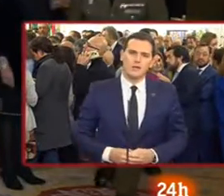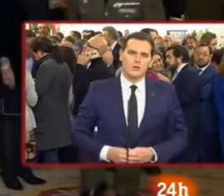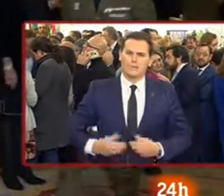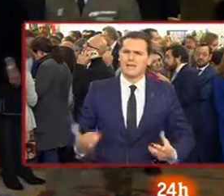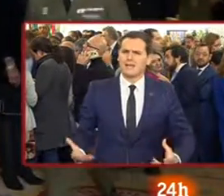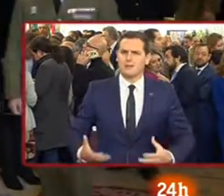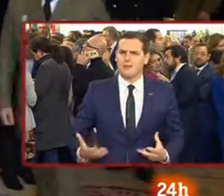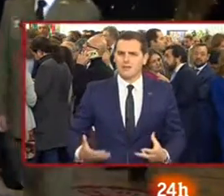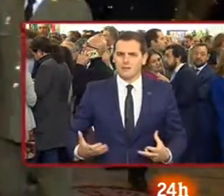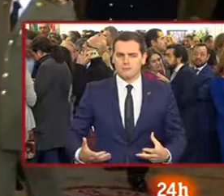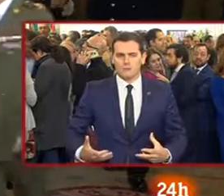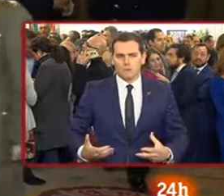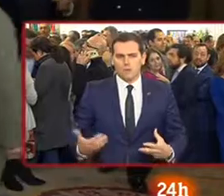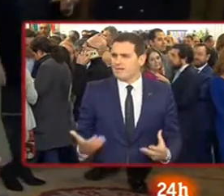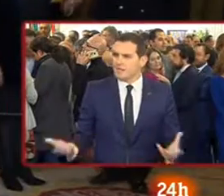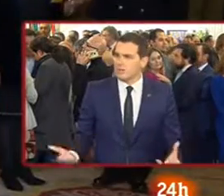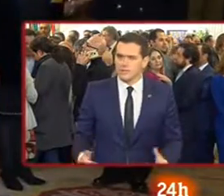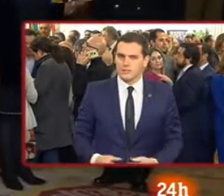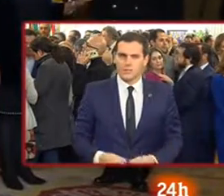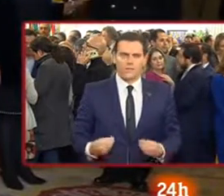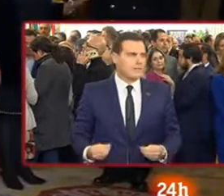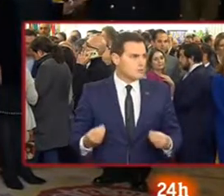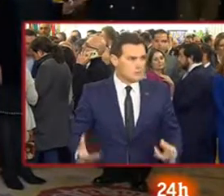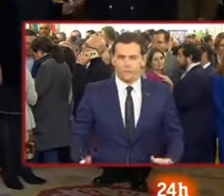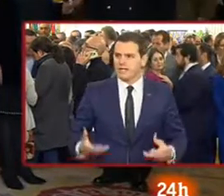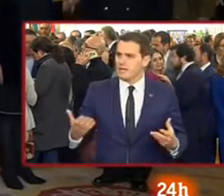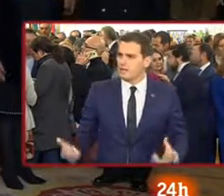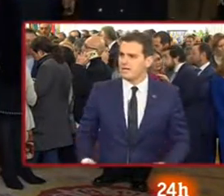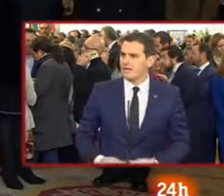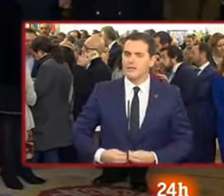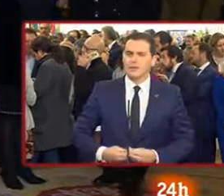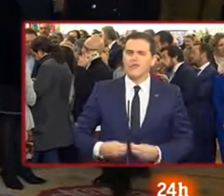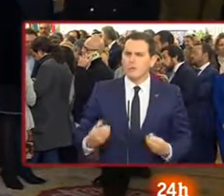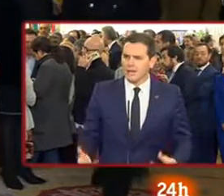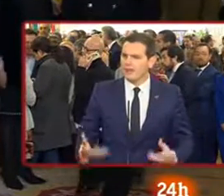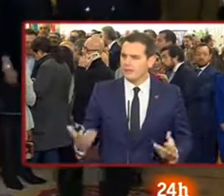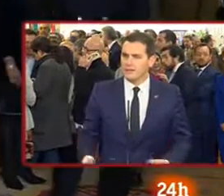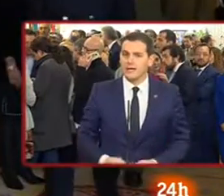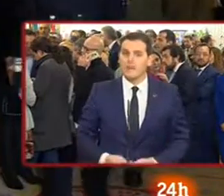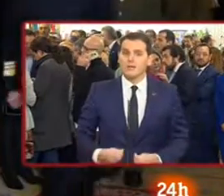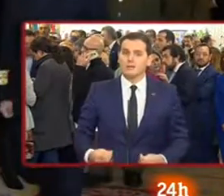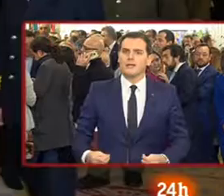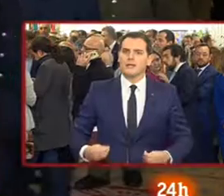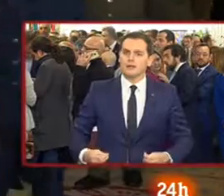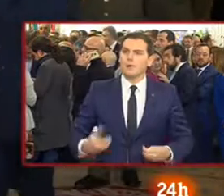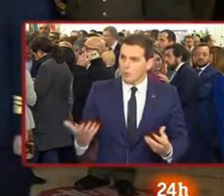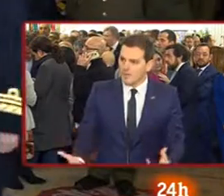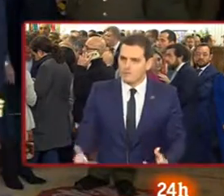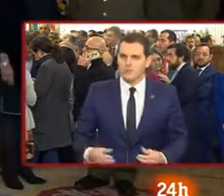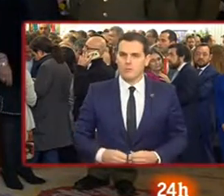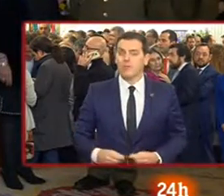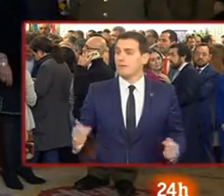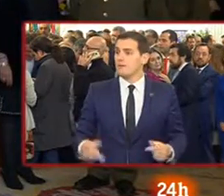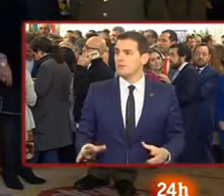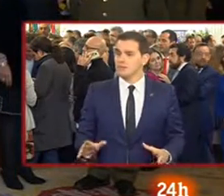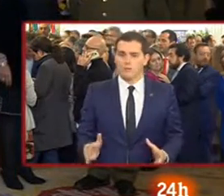evidentemente nuestra Carta Magna son 40 años de éxito, 40 años de prosperidad, de bienestar, de igualdad, de libertad, de